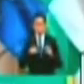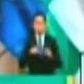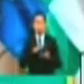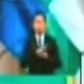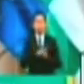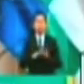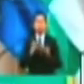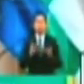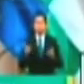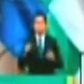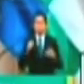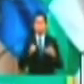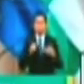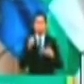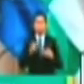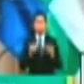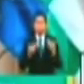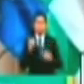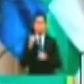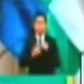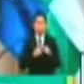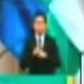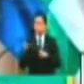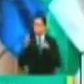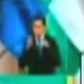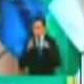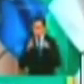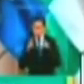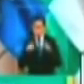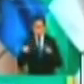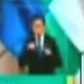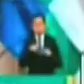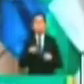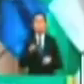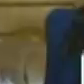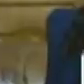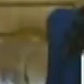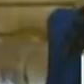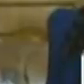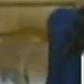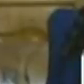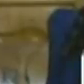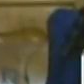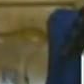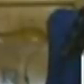a proceder a la suscripción de este acuerdo. Ministra, muchas gracias por haber estado esta noche en No